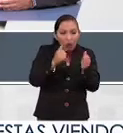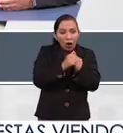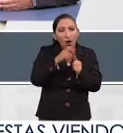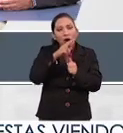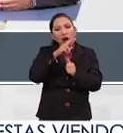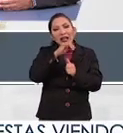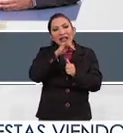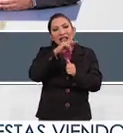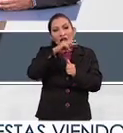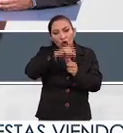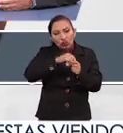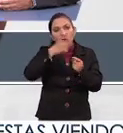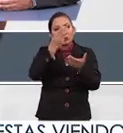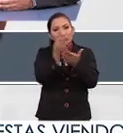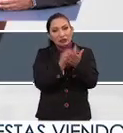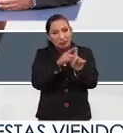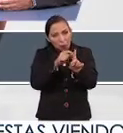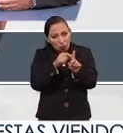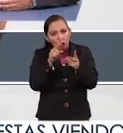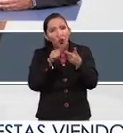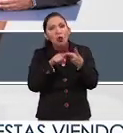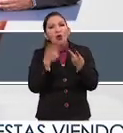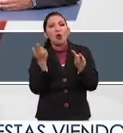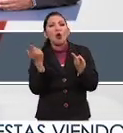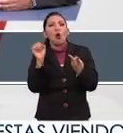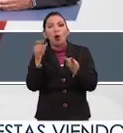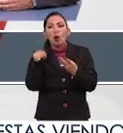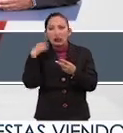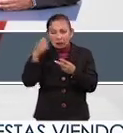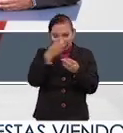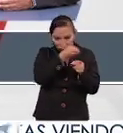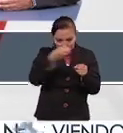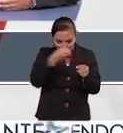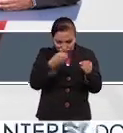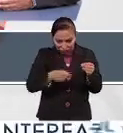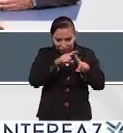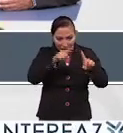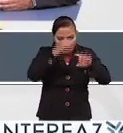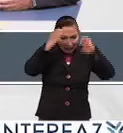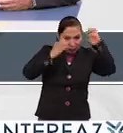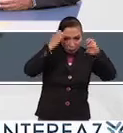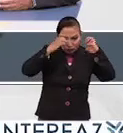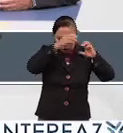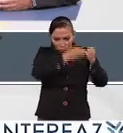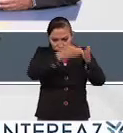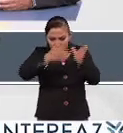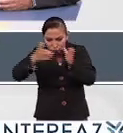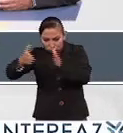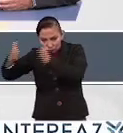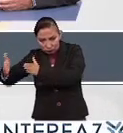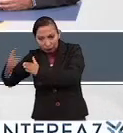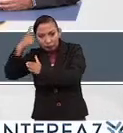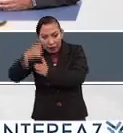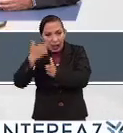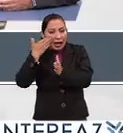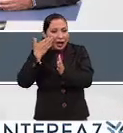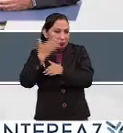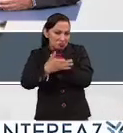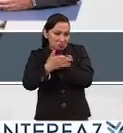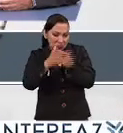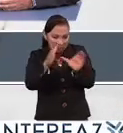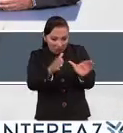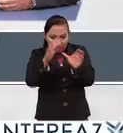de Rius, a través de los moneros, a través de esta programación que hacen de diferentes exposiciones